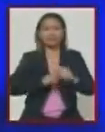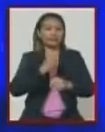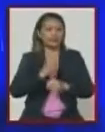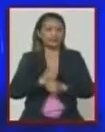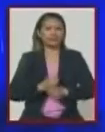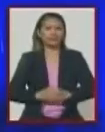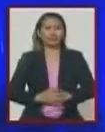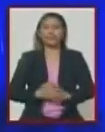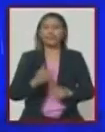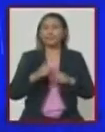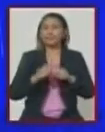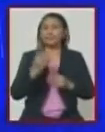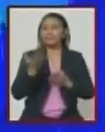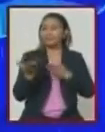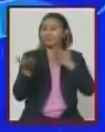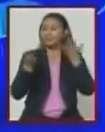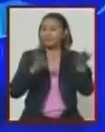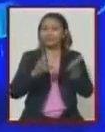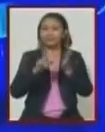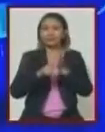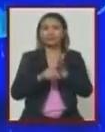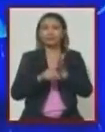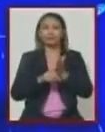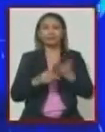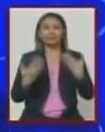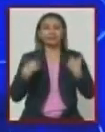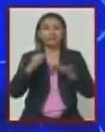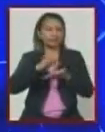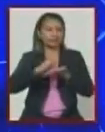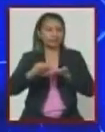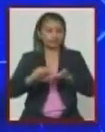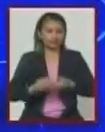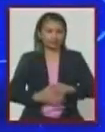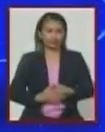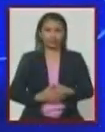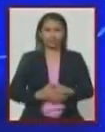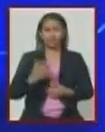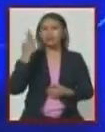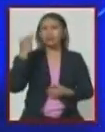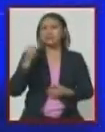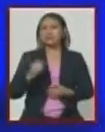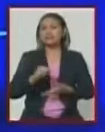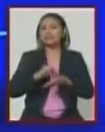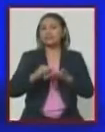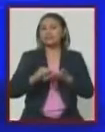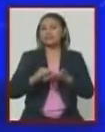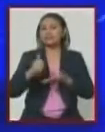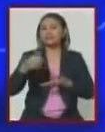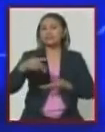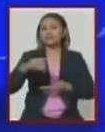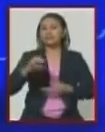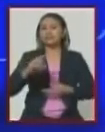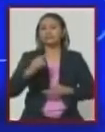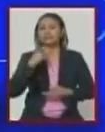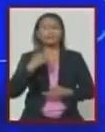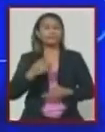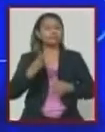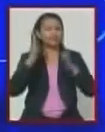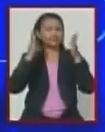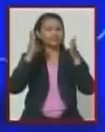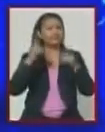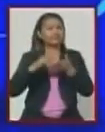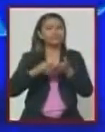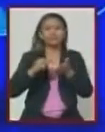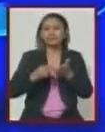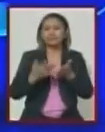años de edad, quien lamentablemente falleció luego de ser intervenido quirúrgicamente por una cirugía de apéndices. Lo que llama la